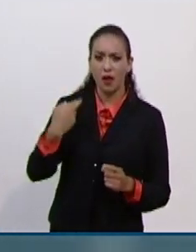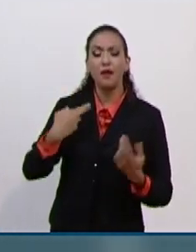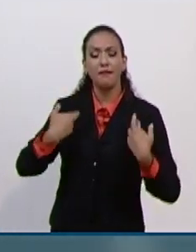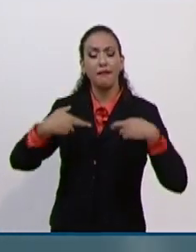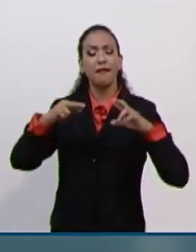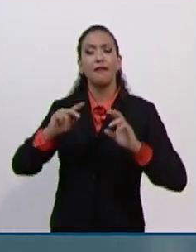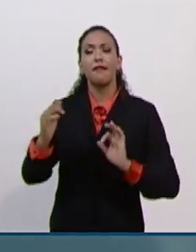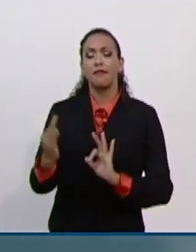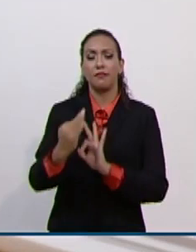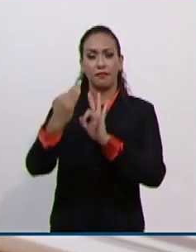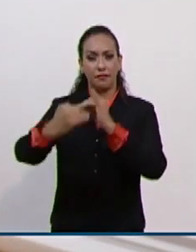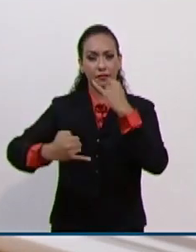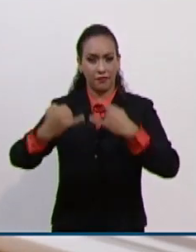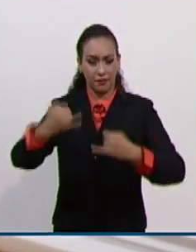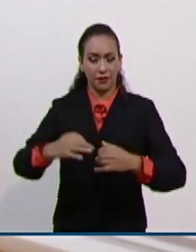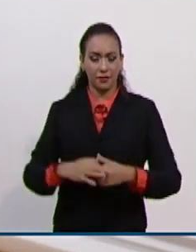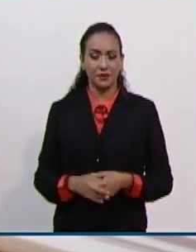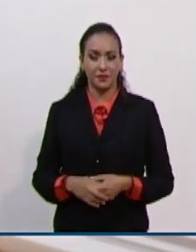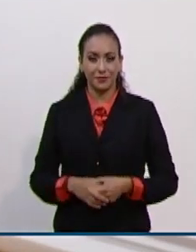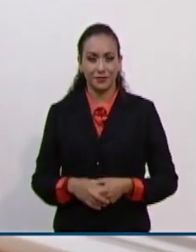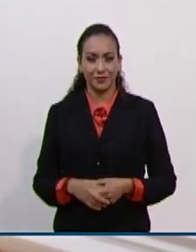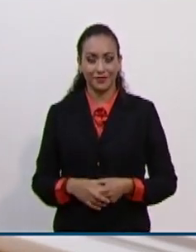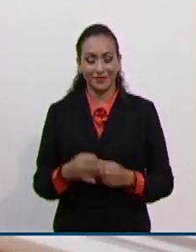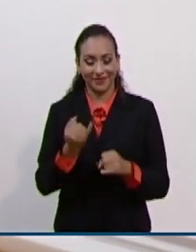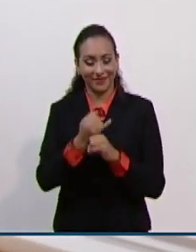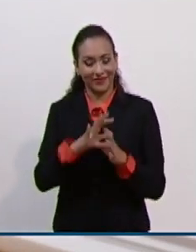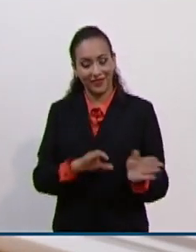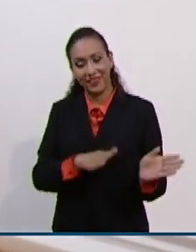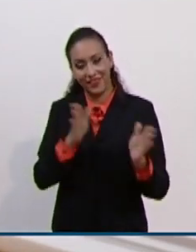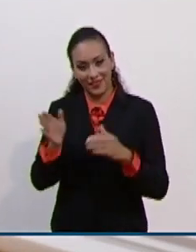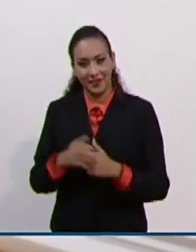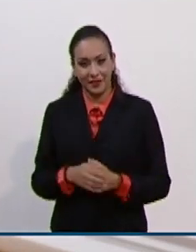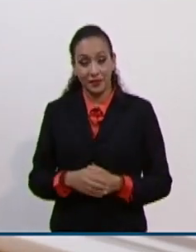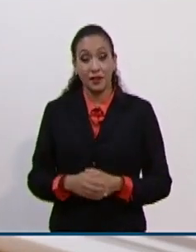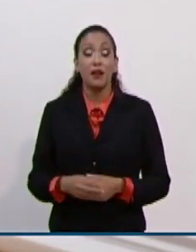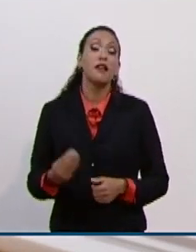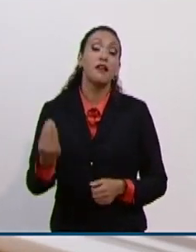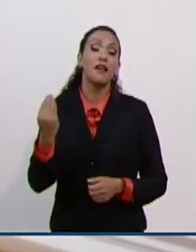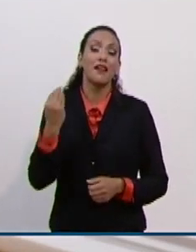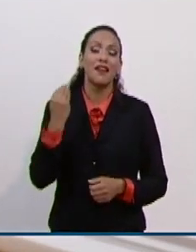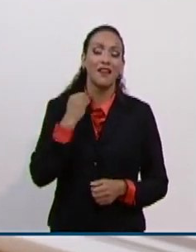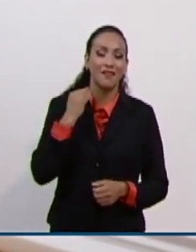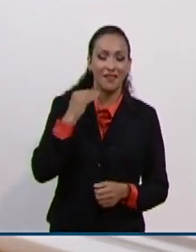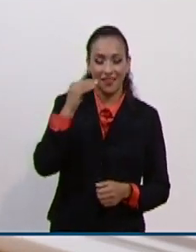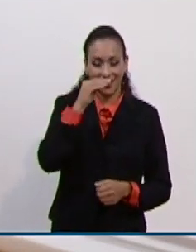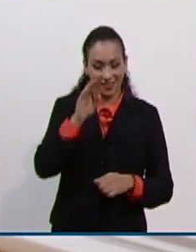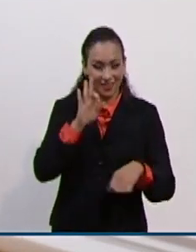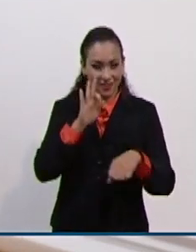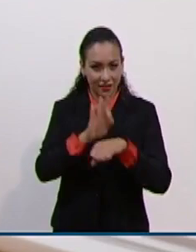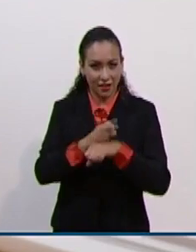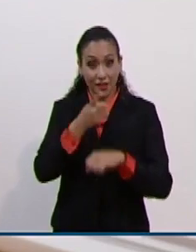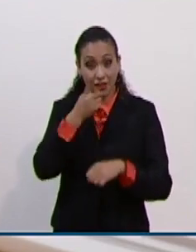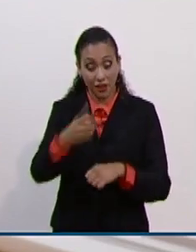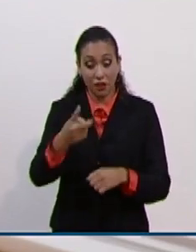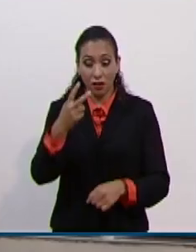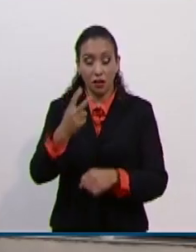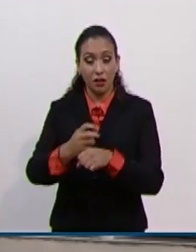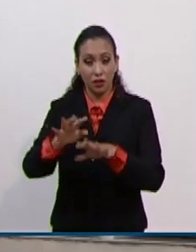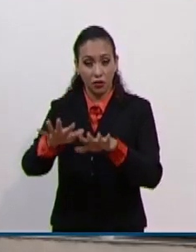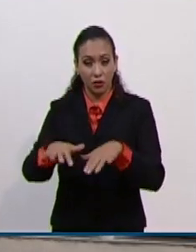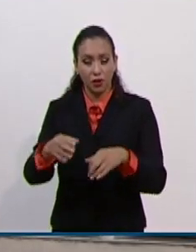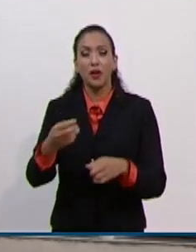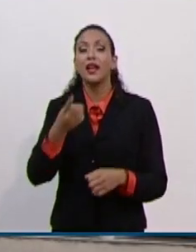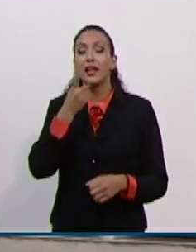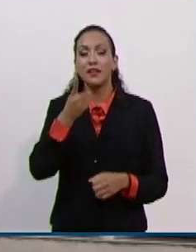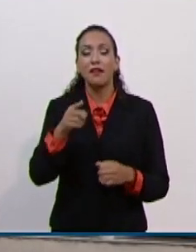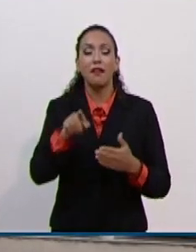representa. Y en otra información, la Defensoría Pública Federal dio a conocer que el Juzgado Segundo de Distrito concedió la